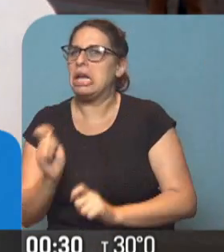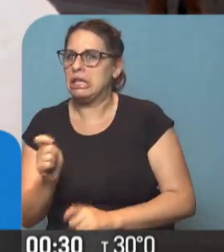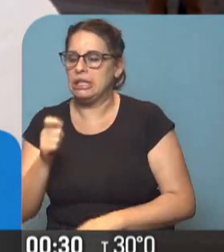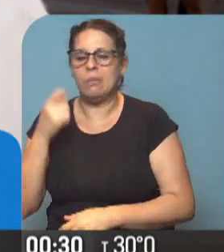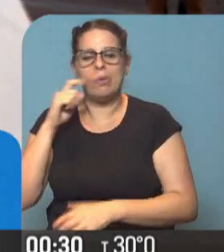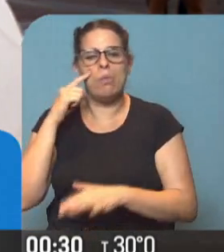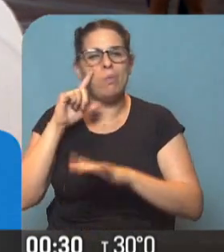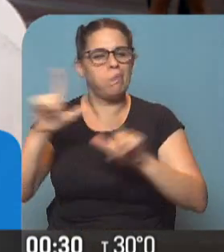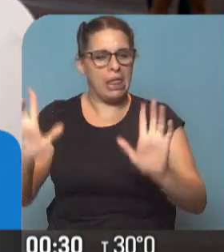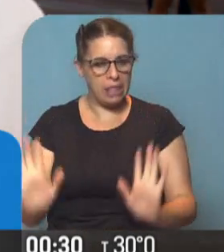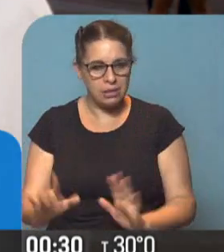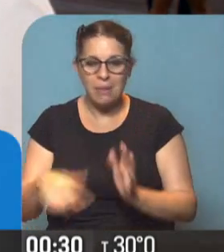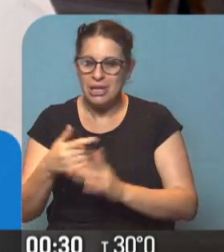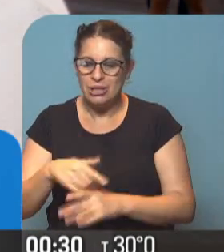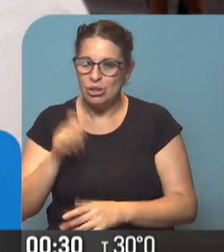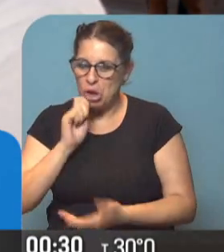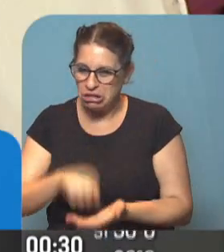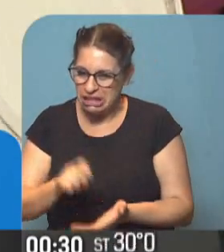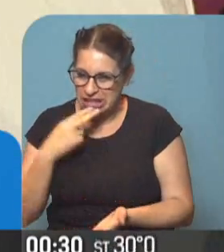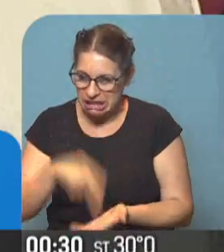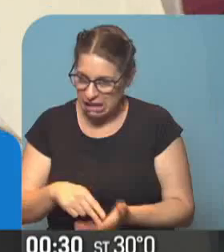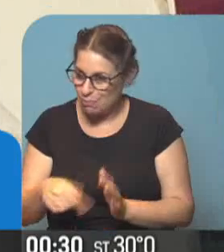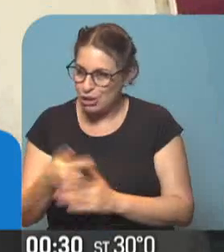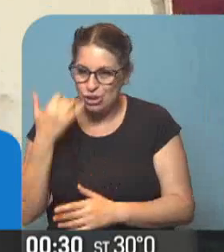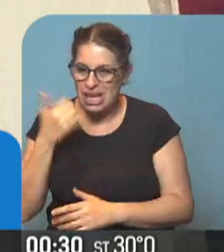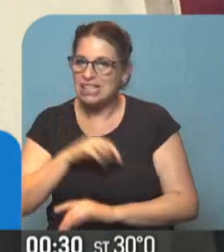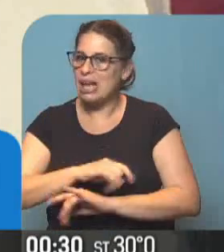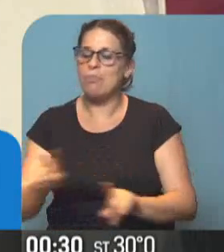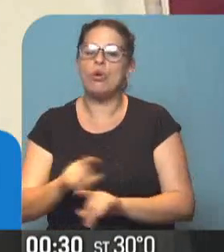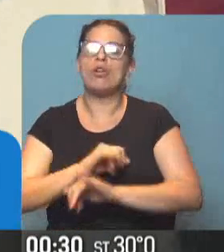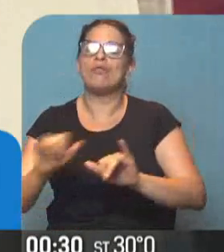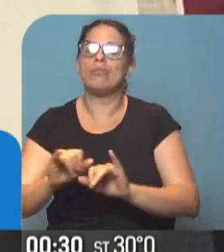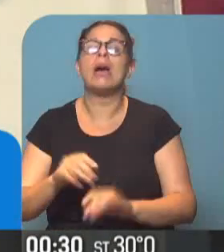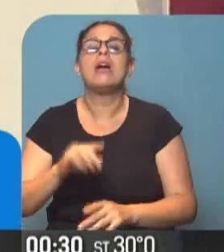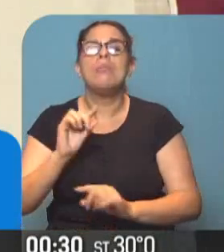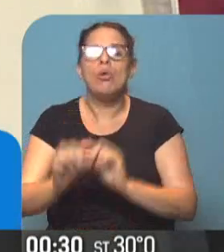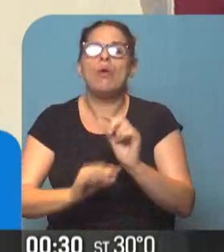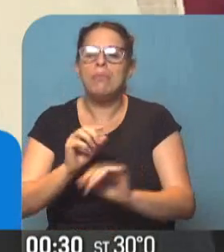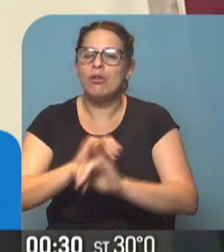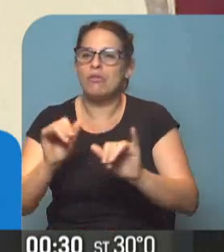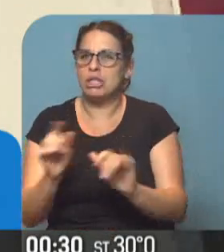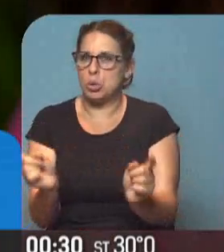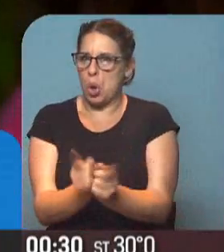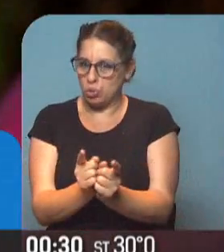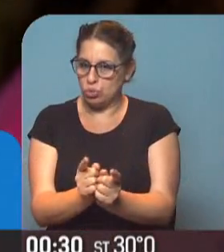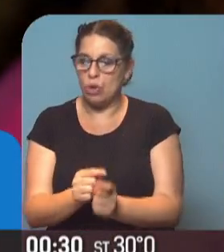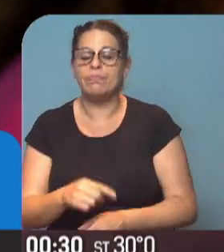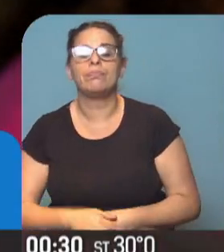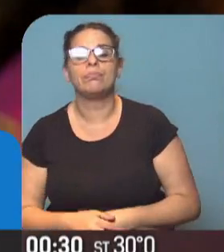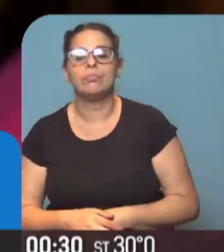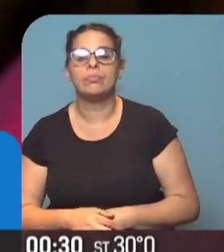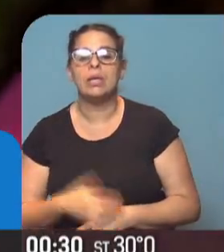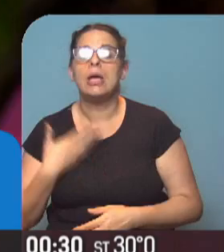ni siquiera eso porque ya ni siquiera informan o cada vez informan menos el pedido que se